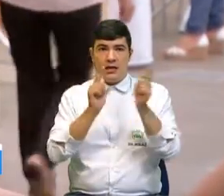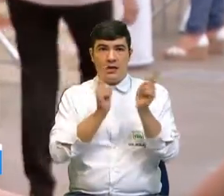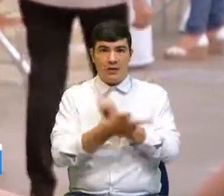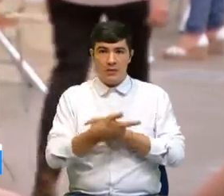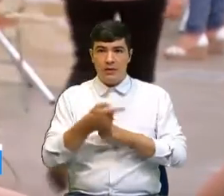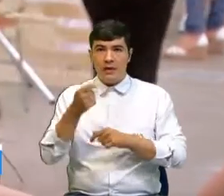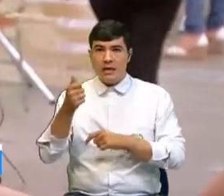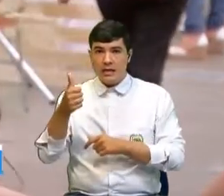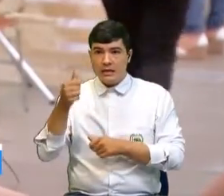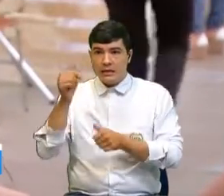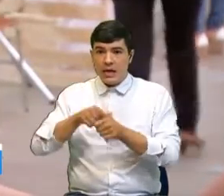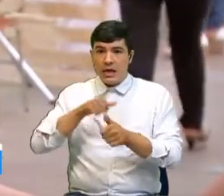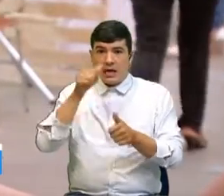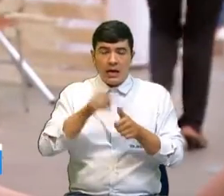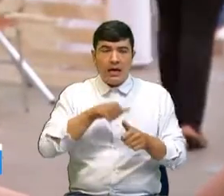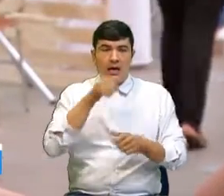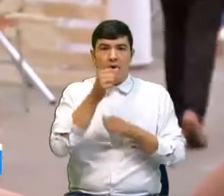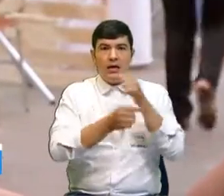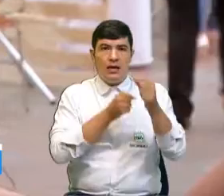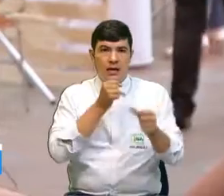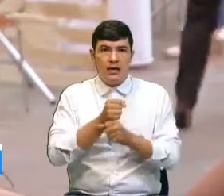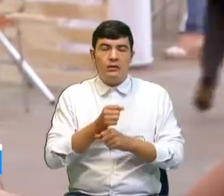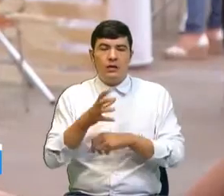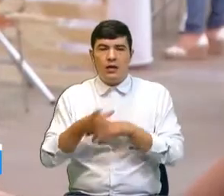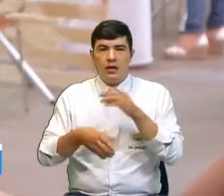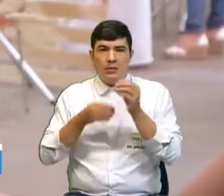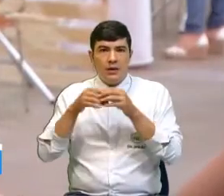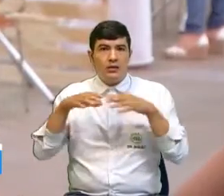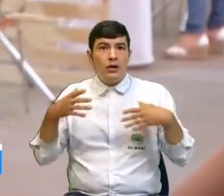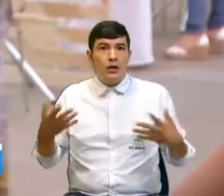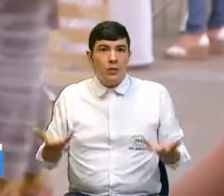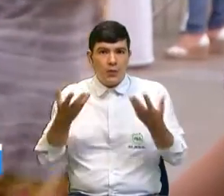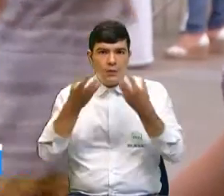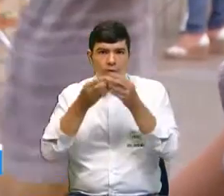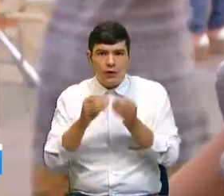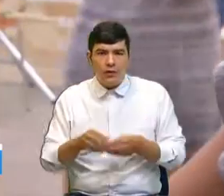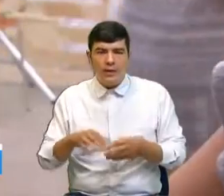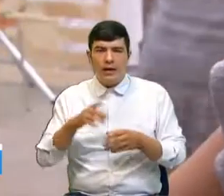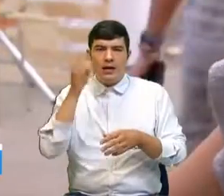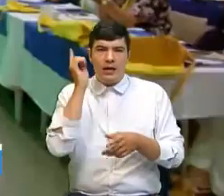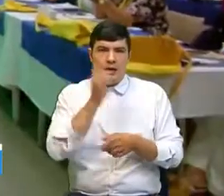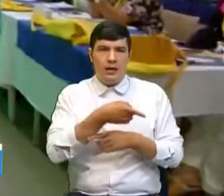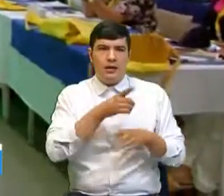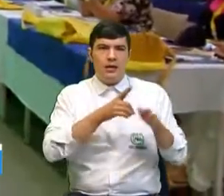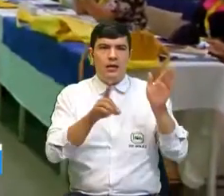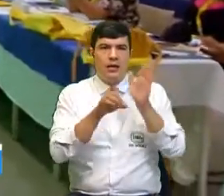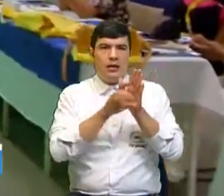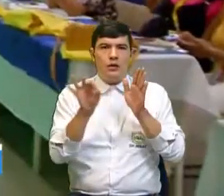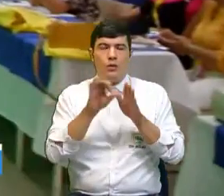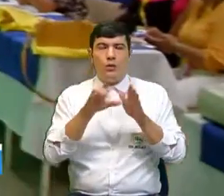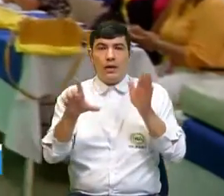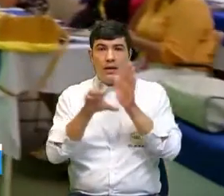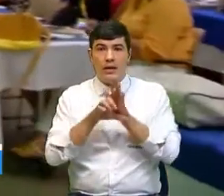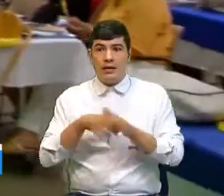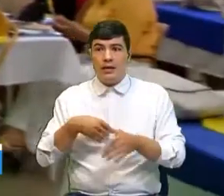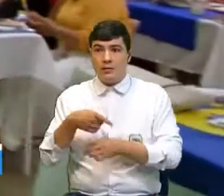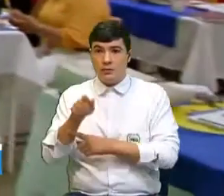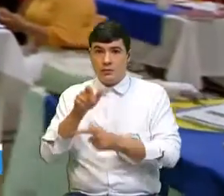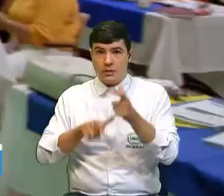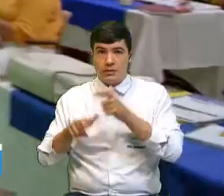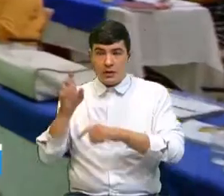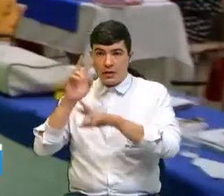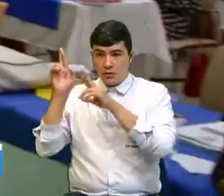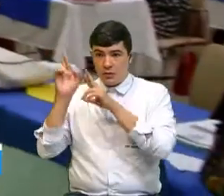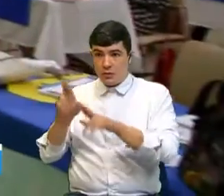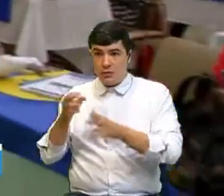casi anualmente, por decirlo de una manera, a través de los decretos y leyes. Los panelistas también